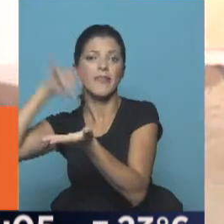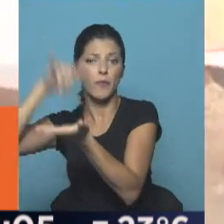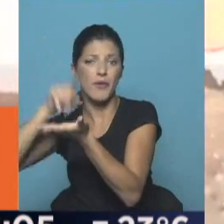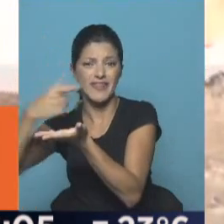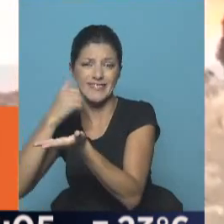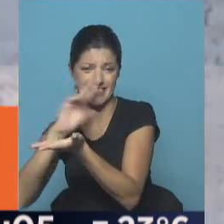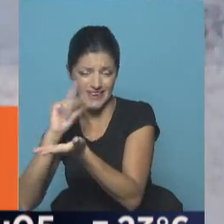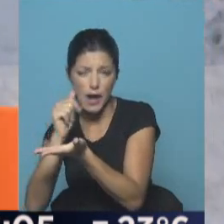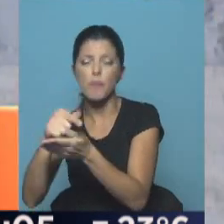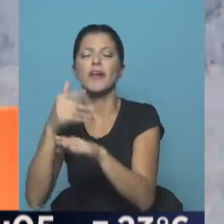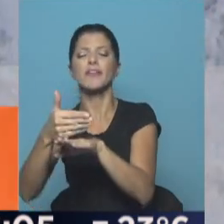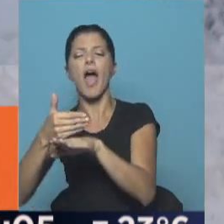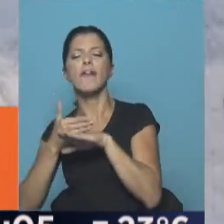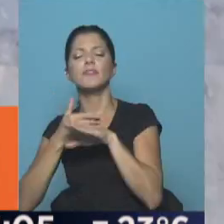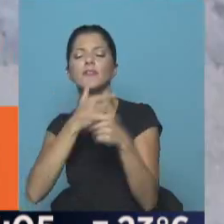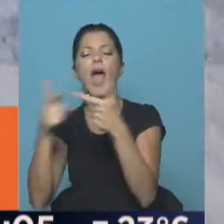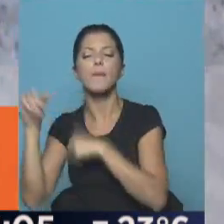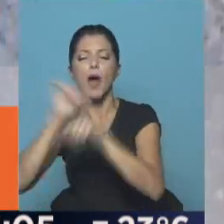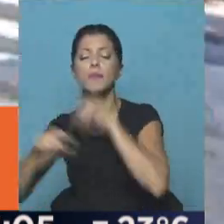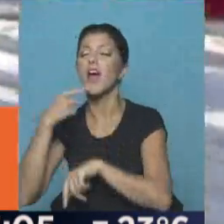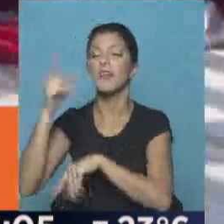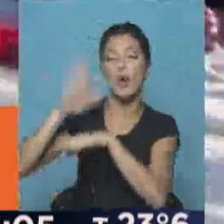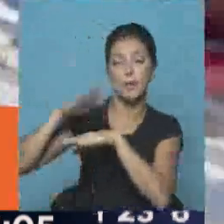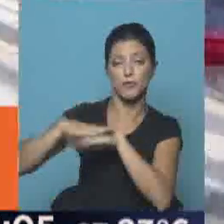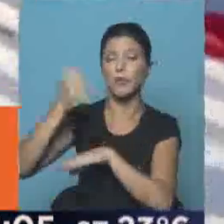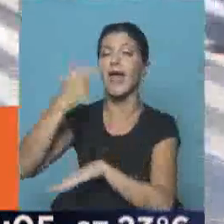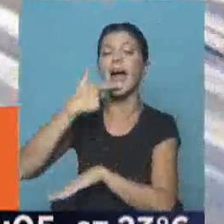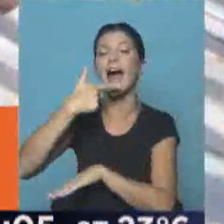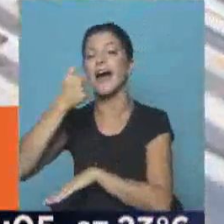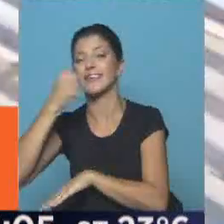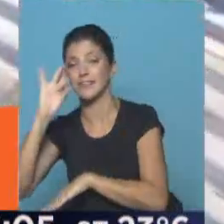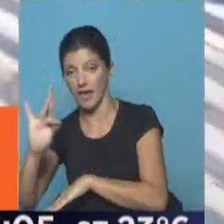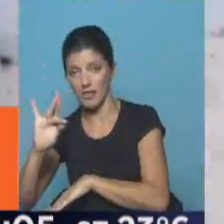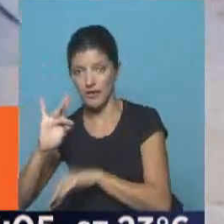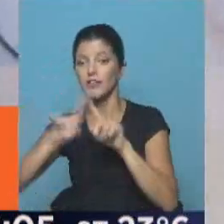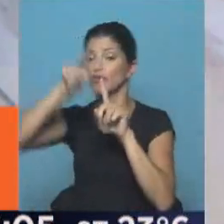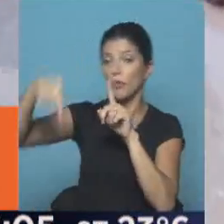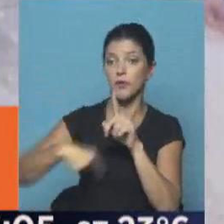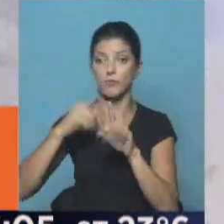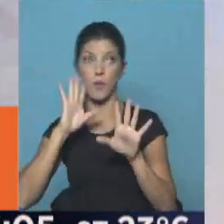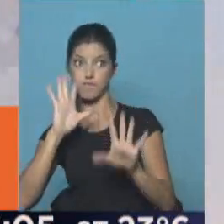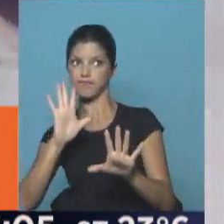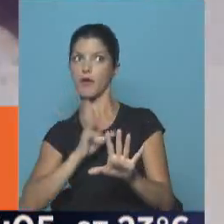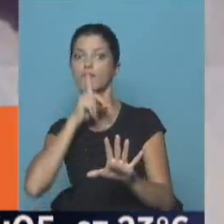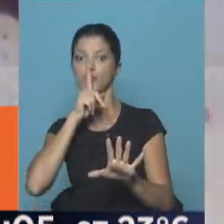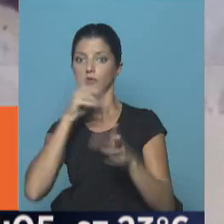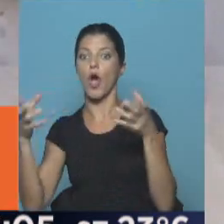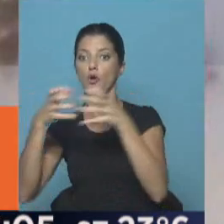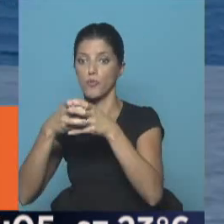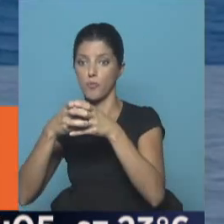represalia por un episodio con armas químicas del que se acusó al gobierno de Bashar el-Assad, con lo que puso en alerta a Rusia y a Naciones